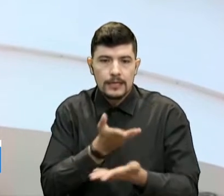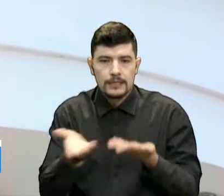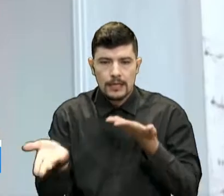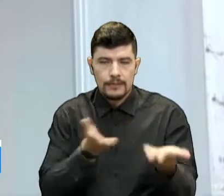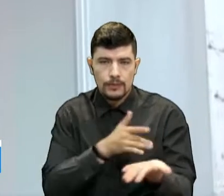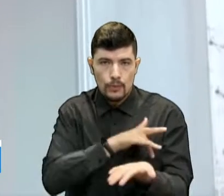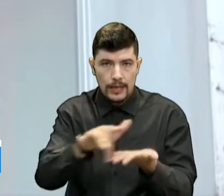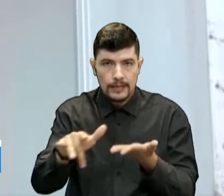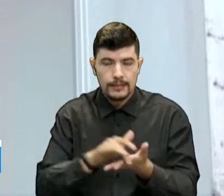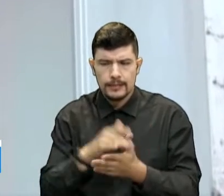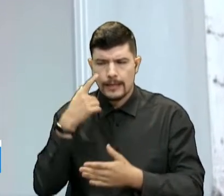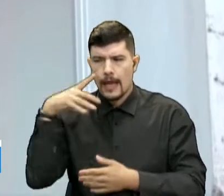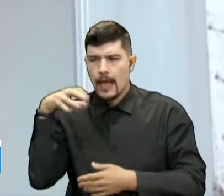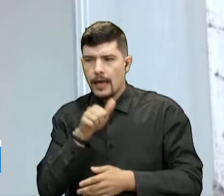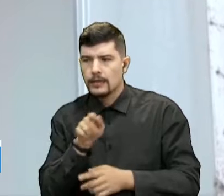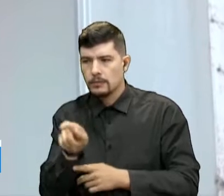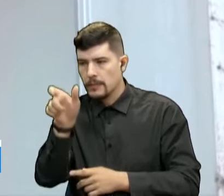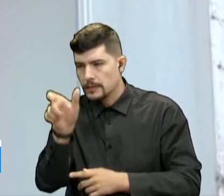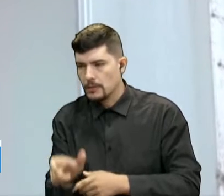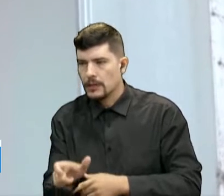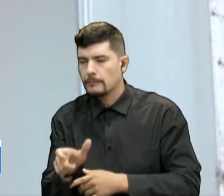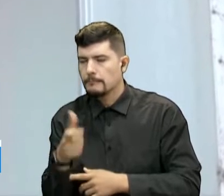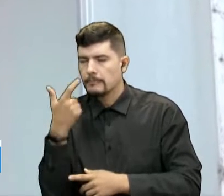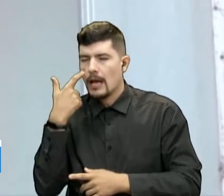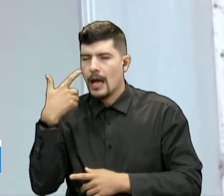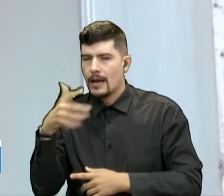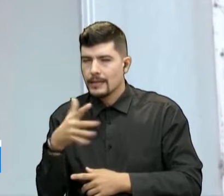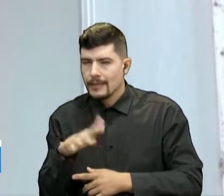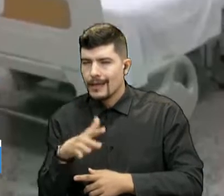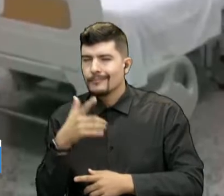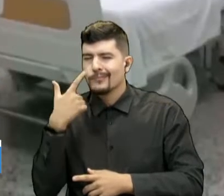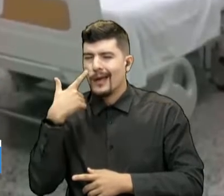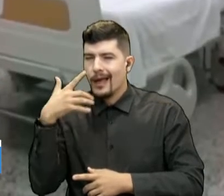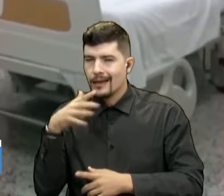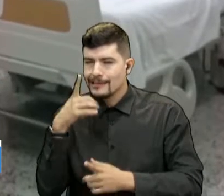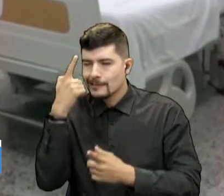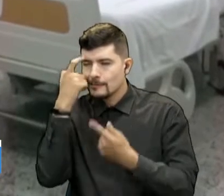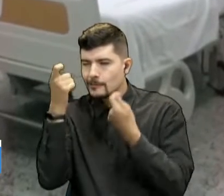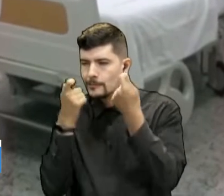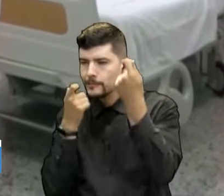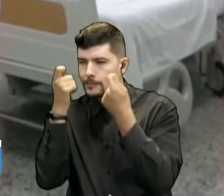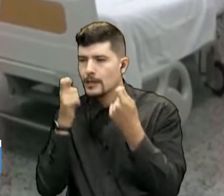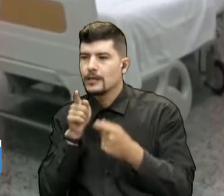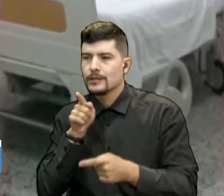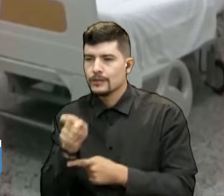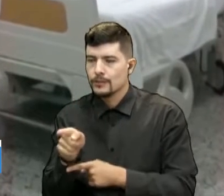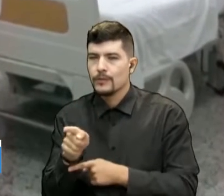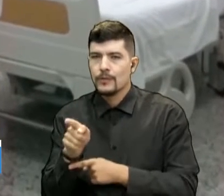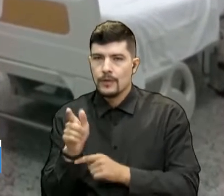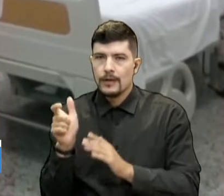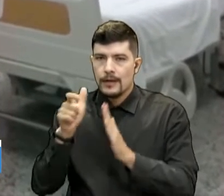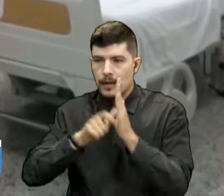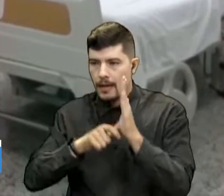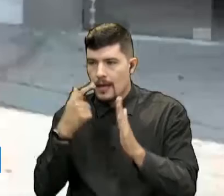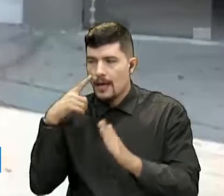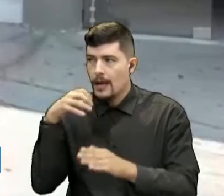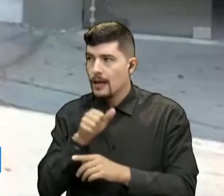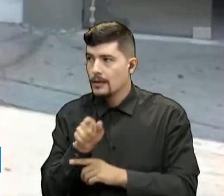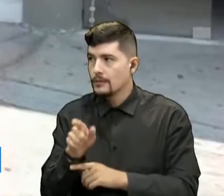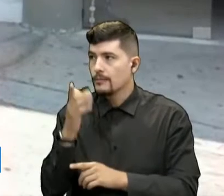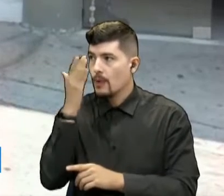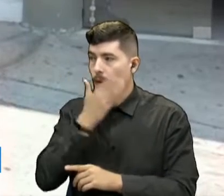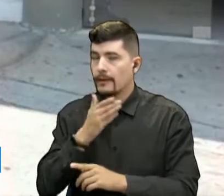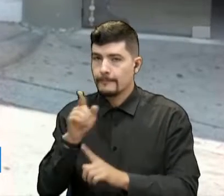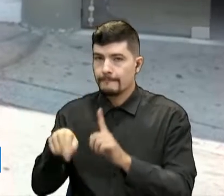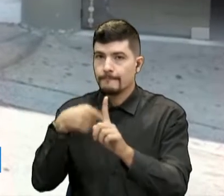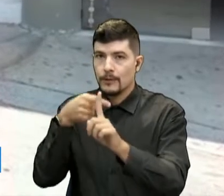encontraron que tenía criterios de sospecha diagnóstica se realizó la correspondiente prueba la cual fue positiva con